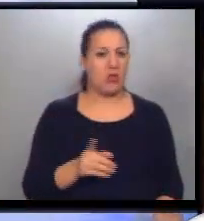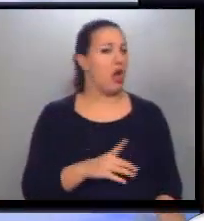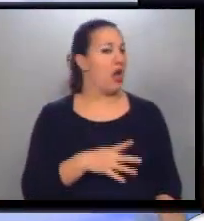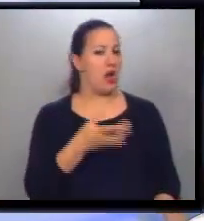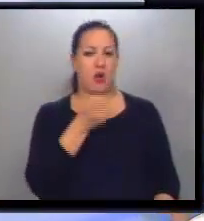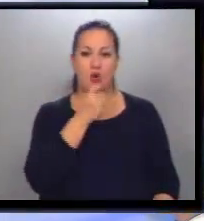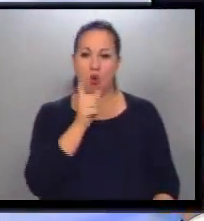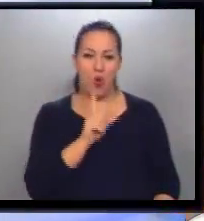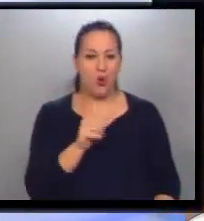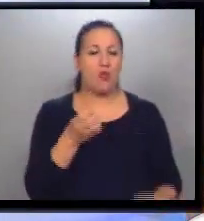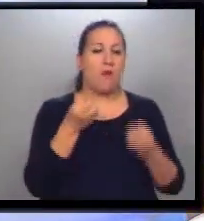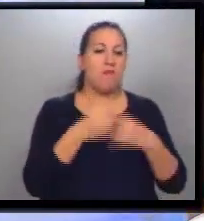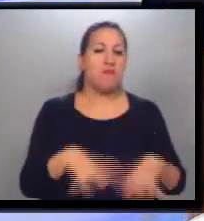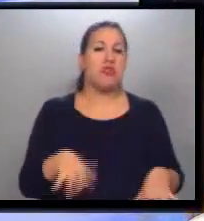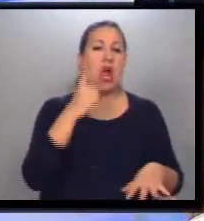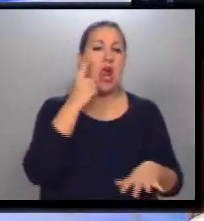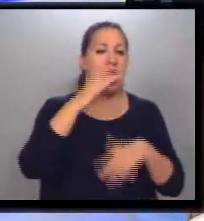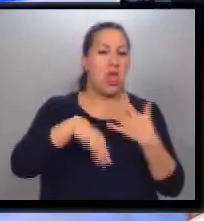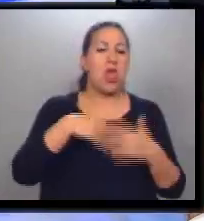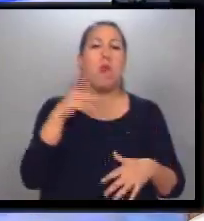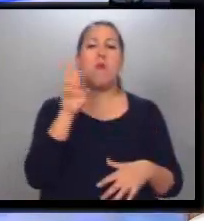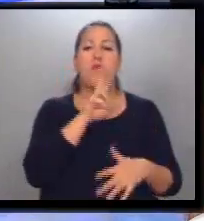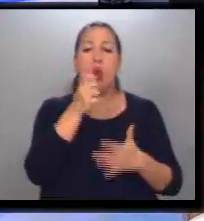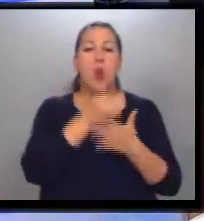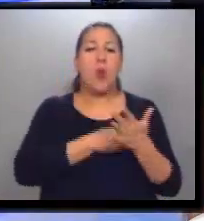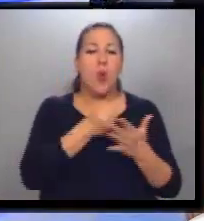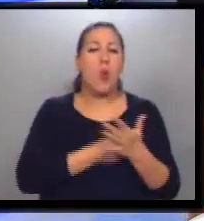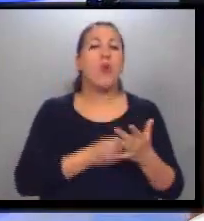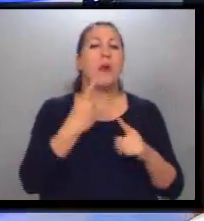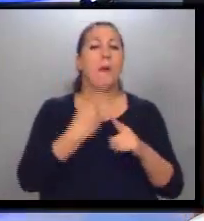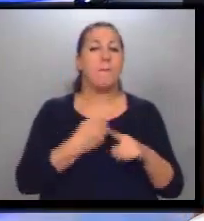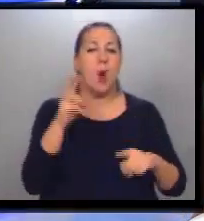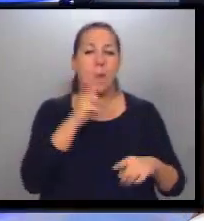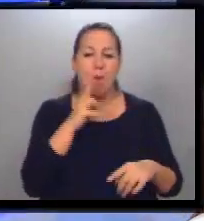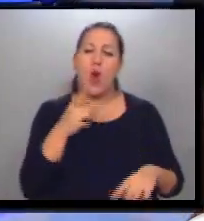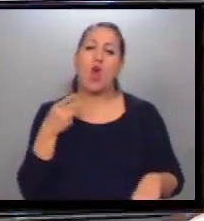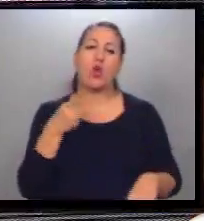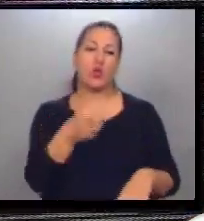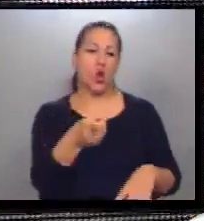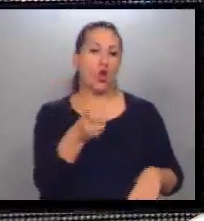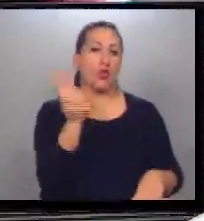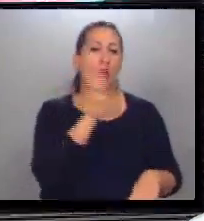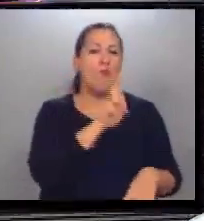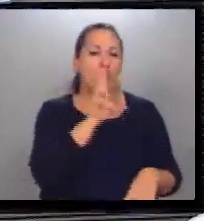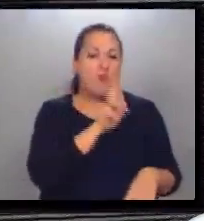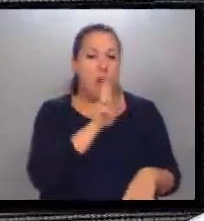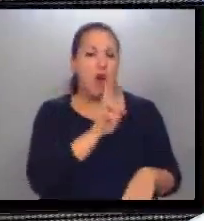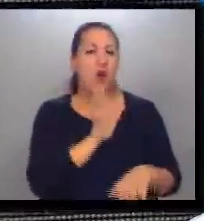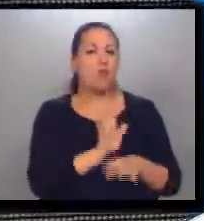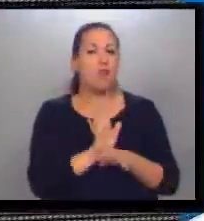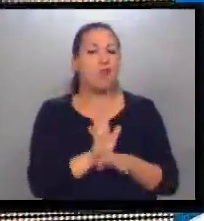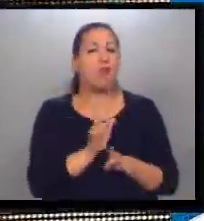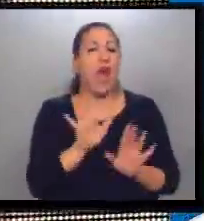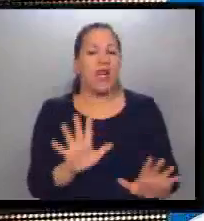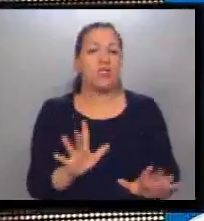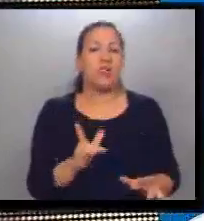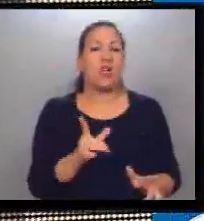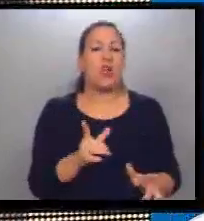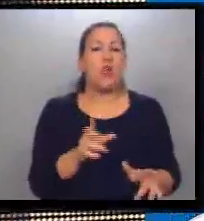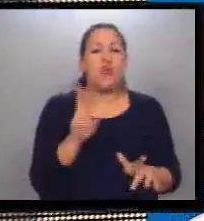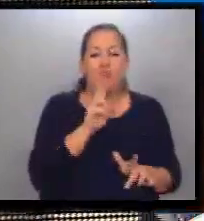Ahí empezaron el escándalo de las feministas brasileñas en las redes sociales contra esta mujer que reivindica ese lugar de mujer